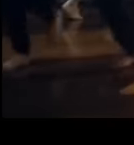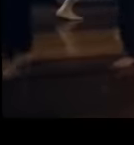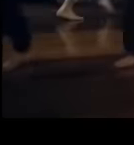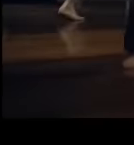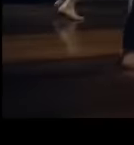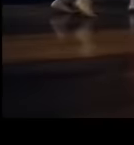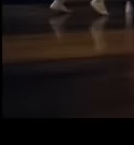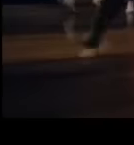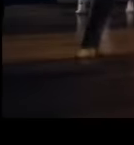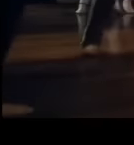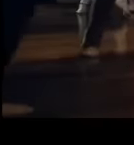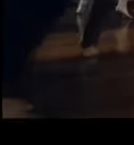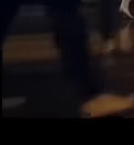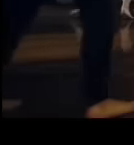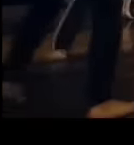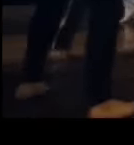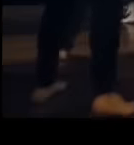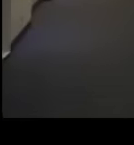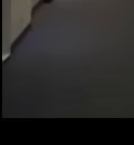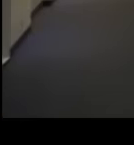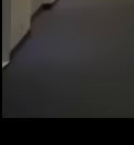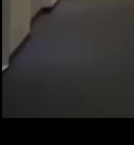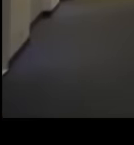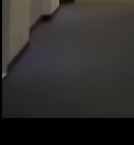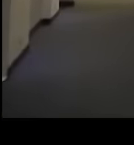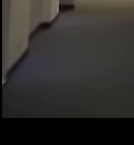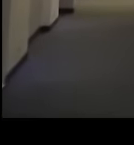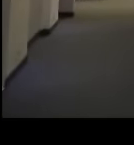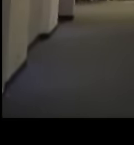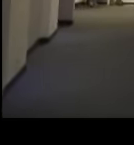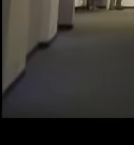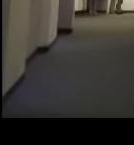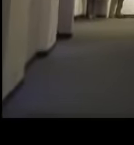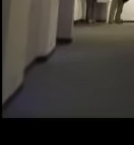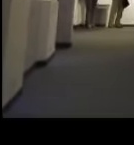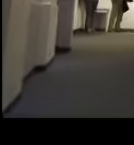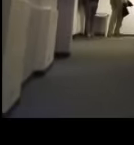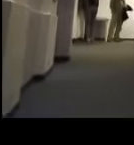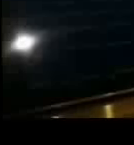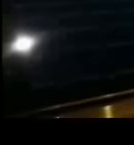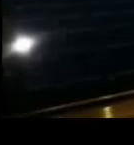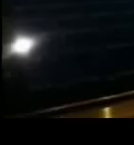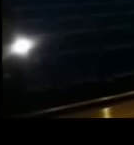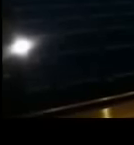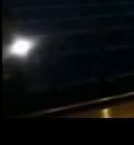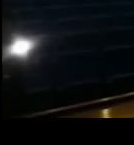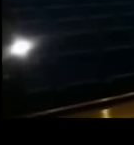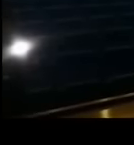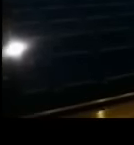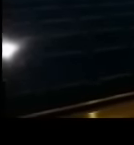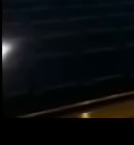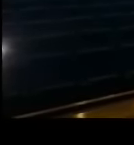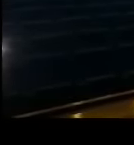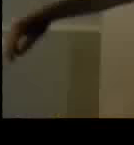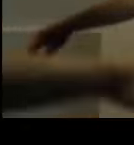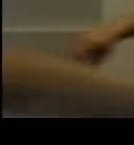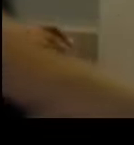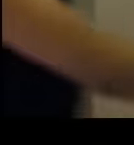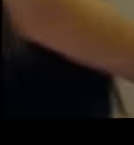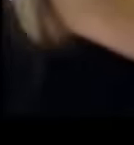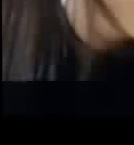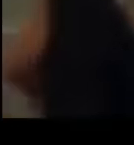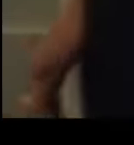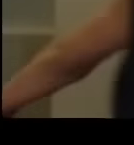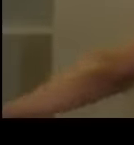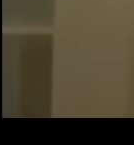estos. Contar con un espacio dedicado al desarrollo cultural impulsa a una sociedad al progreso. La restauración del Teatro Lebarí